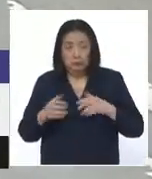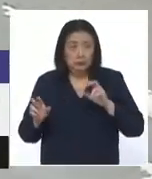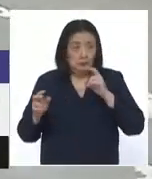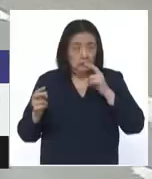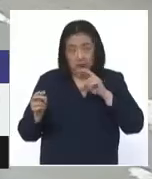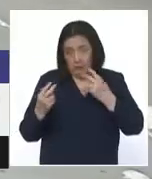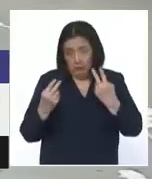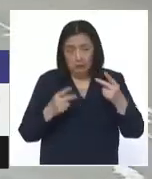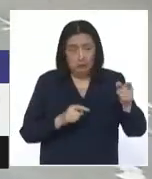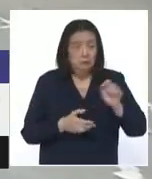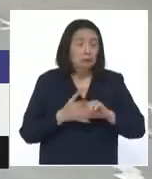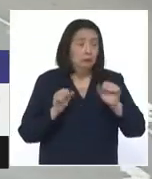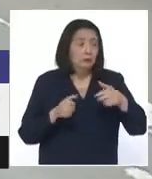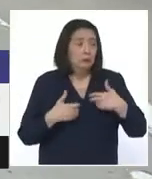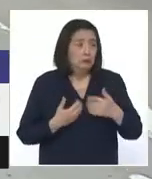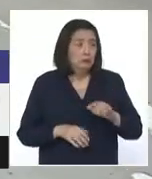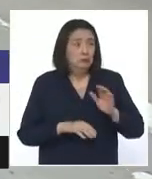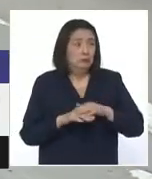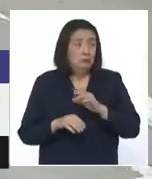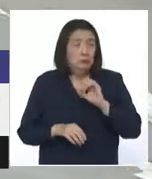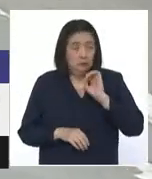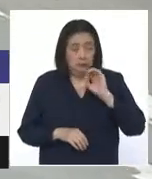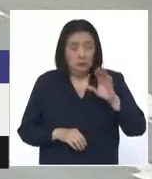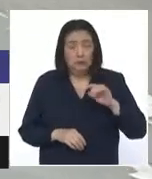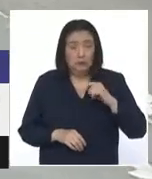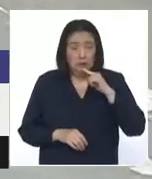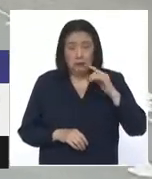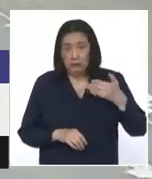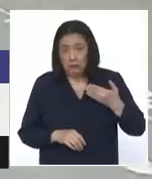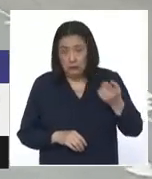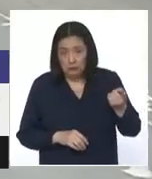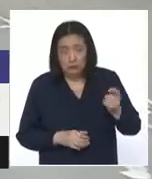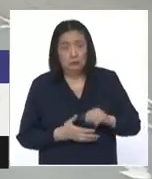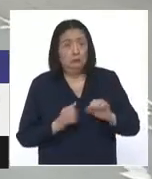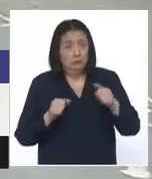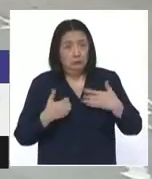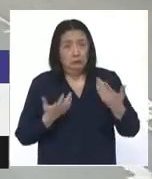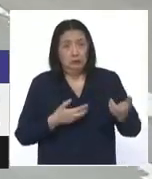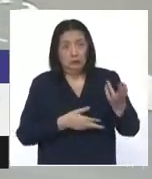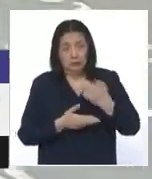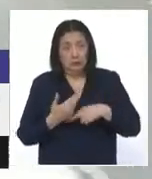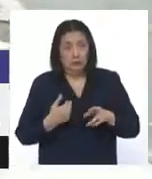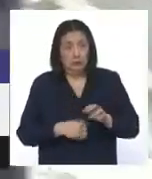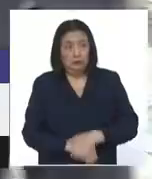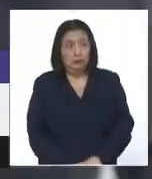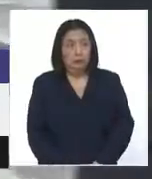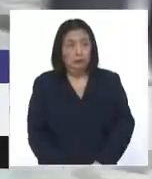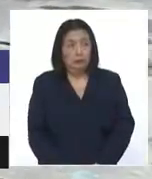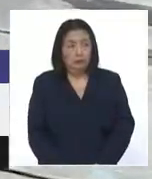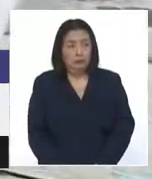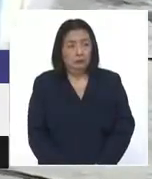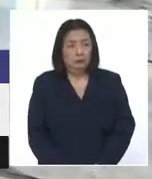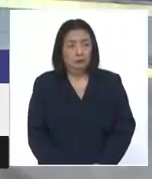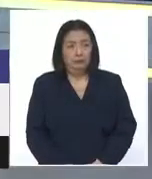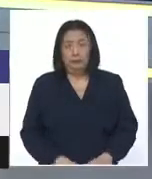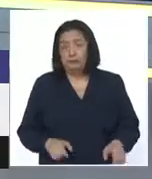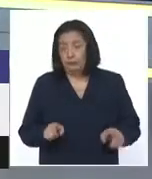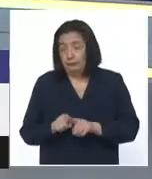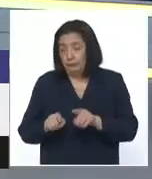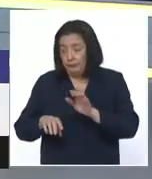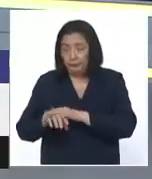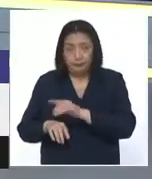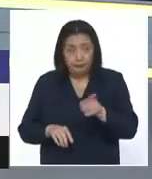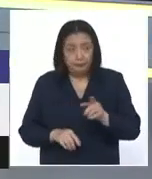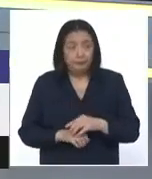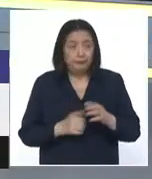este enlace para hacer el llamado. Bien lo decía la señora hace algunos momentos. Pueden regresar. Quizá además de hacer un llamado. Hacer esto, disparar contra